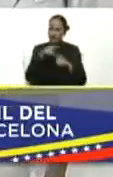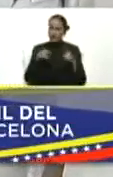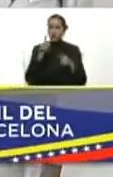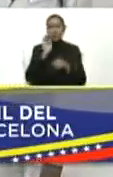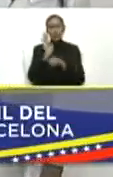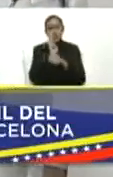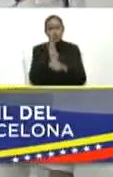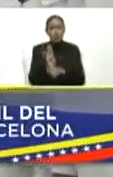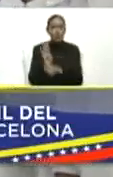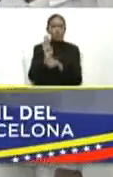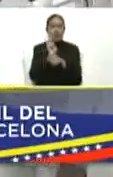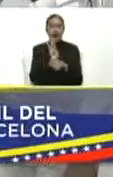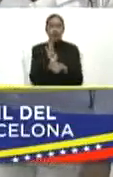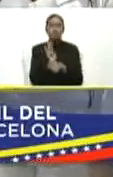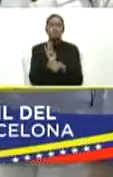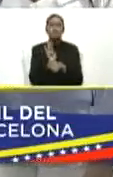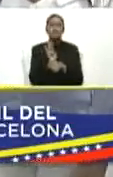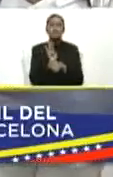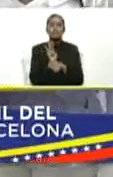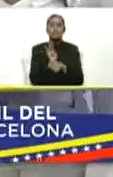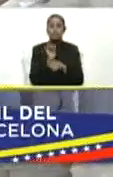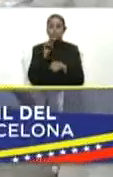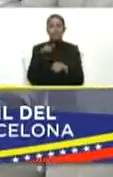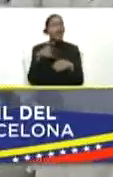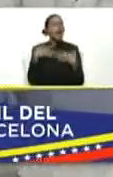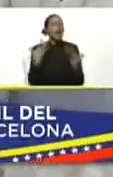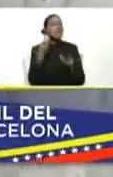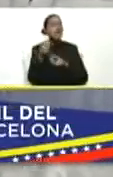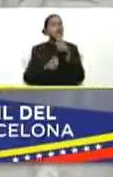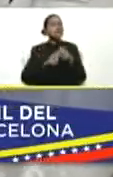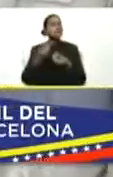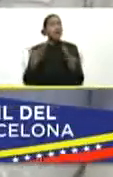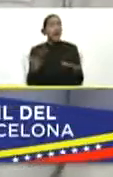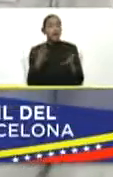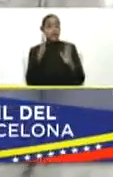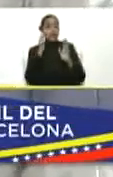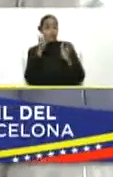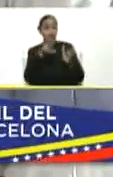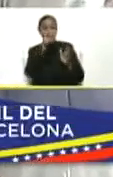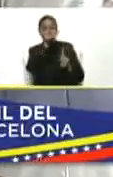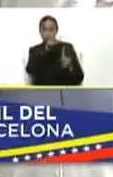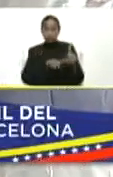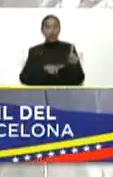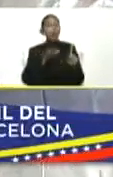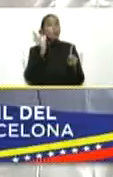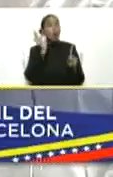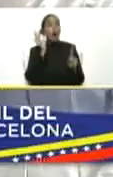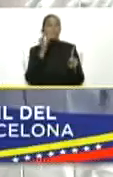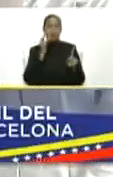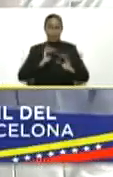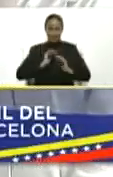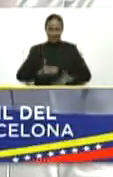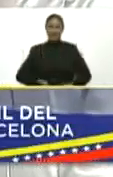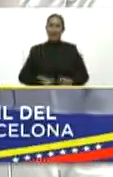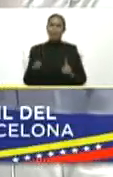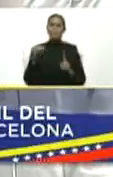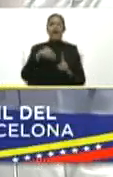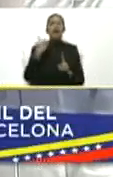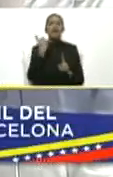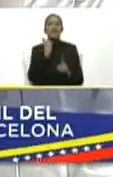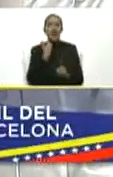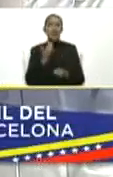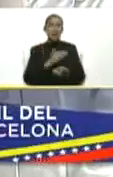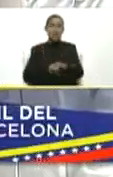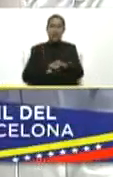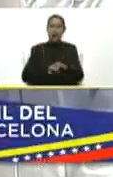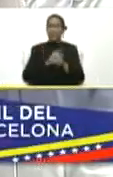La unidad de cuidados intermedios es una unidad que nos va a permitir atender a esas pacientes que tienen alguna patología médica o quirúrgica, pero que no necesitan terapia